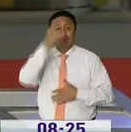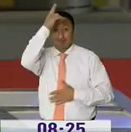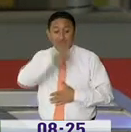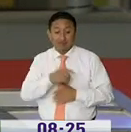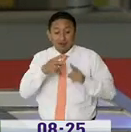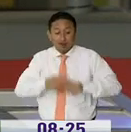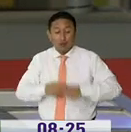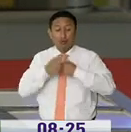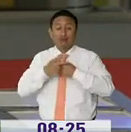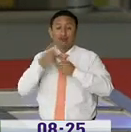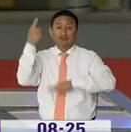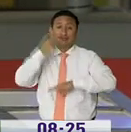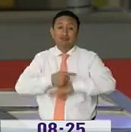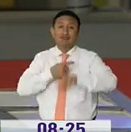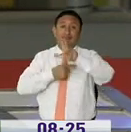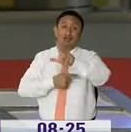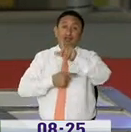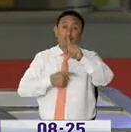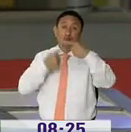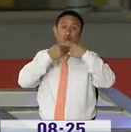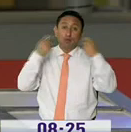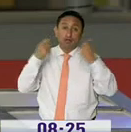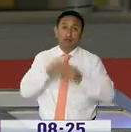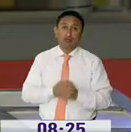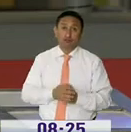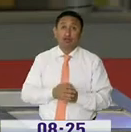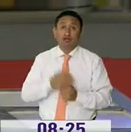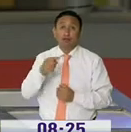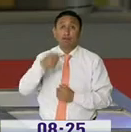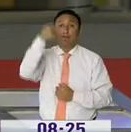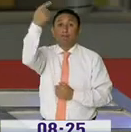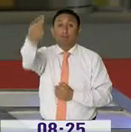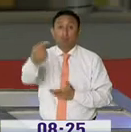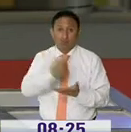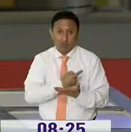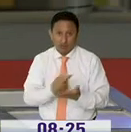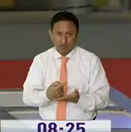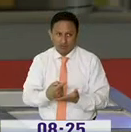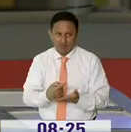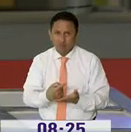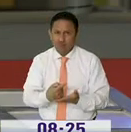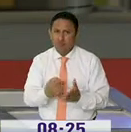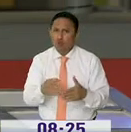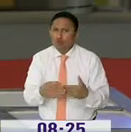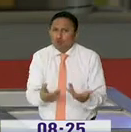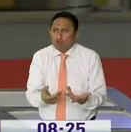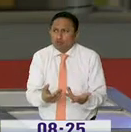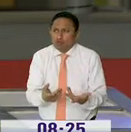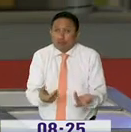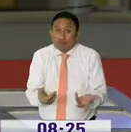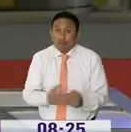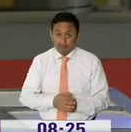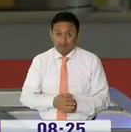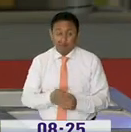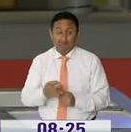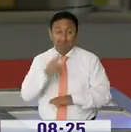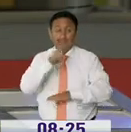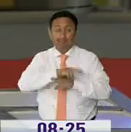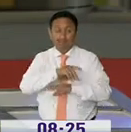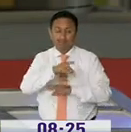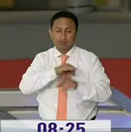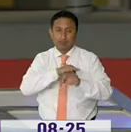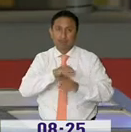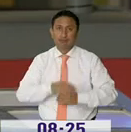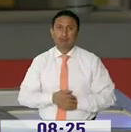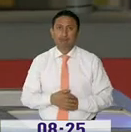a partir del día 31 de marzo, o sea, de la siguiente semana. ¿Cómo va a ser? ¿De qué forma es? La superintendente nos